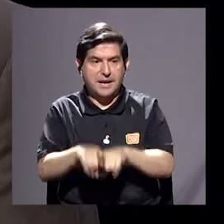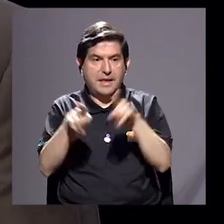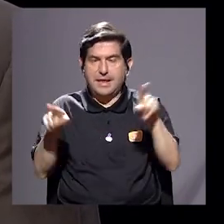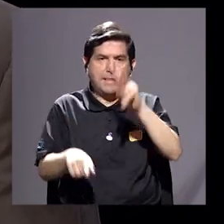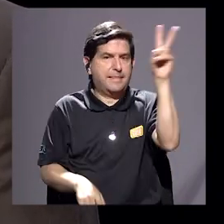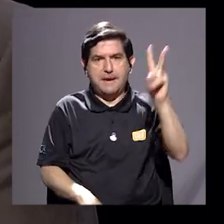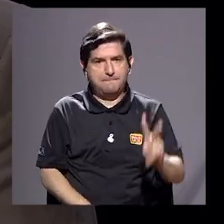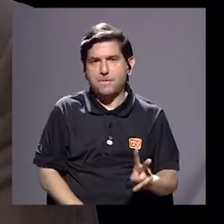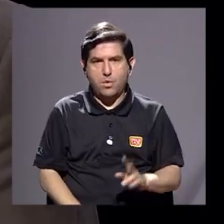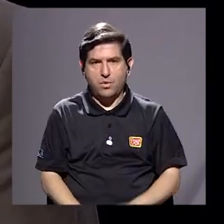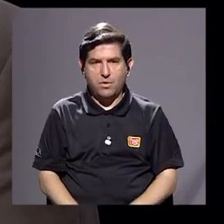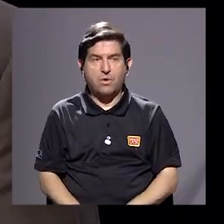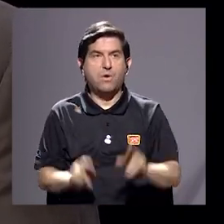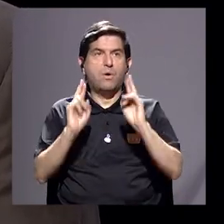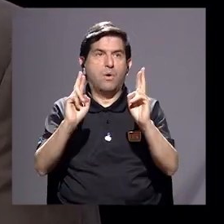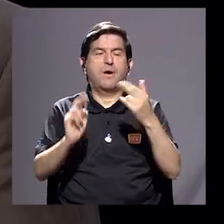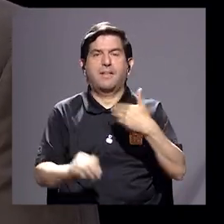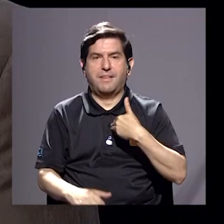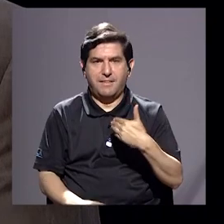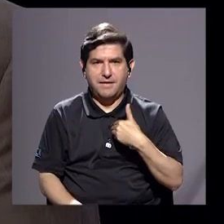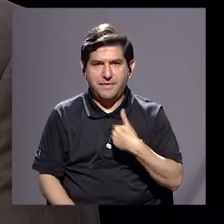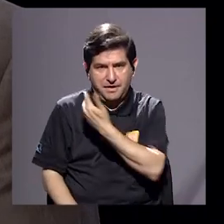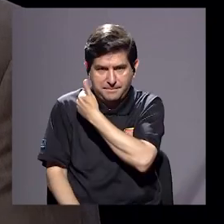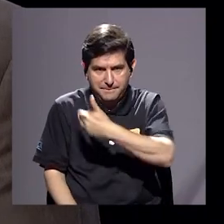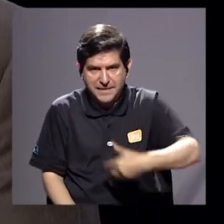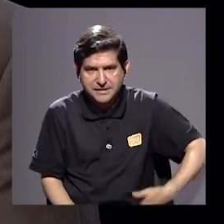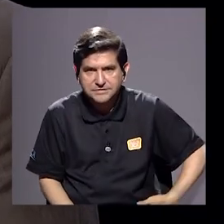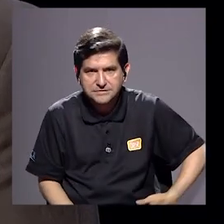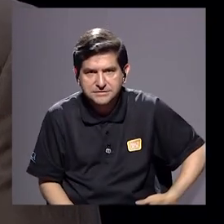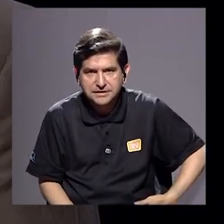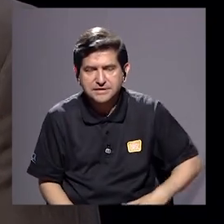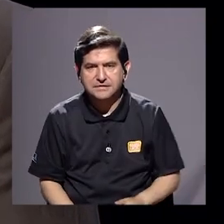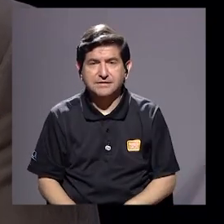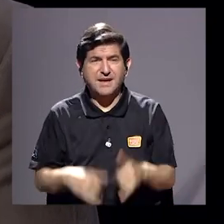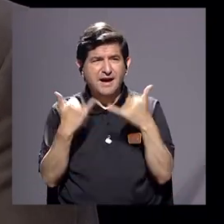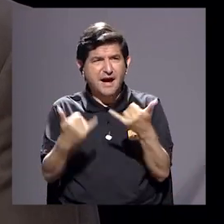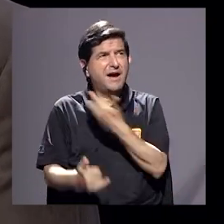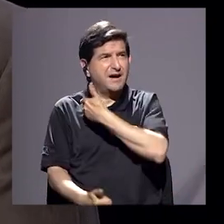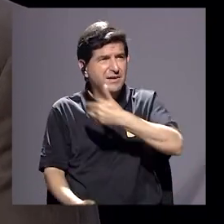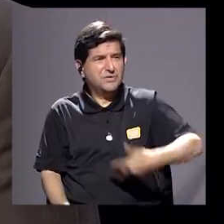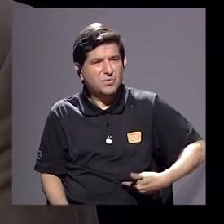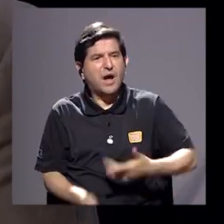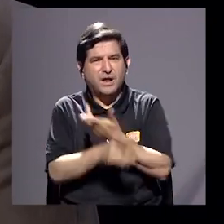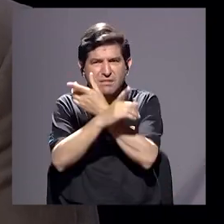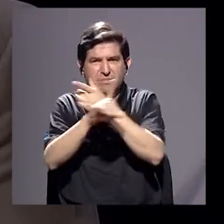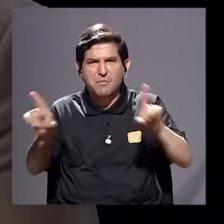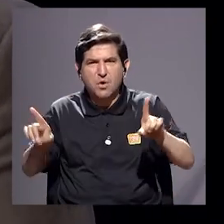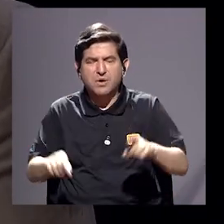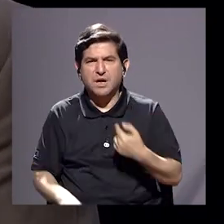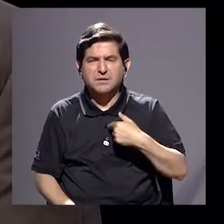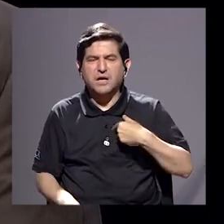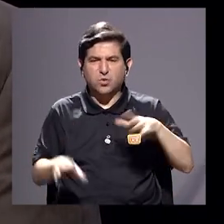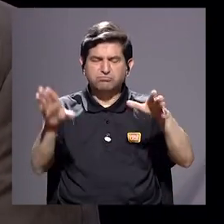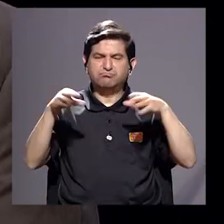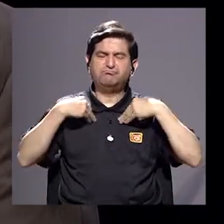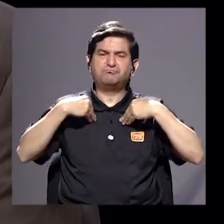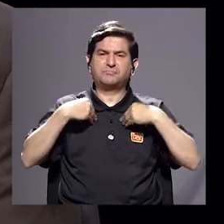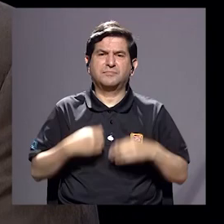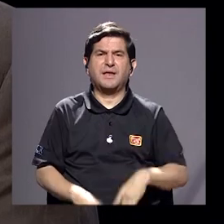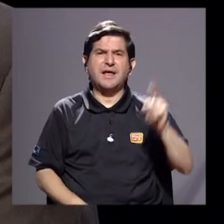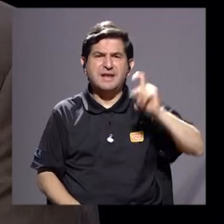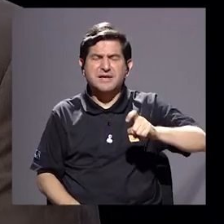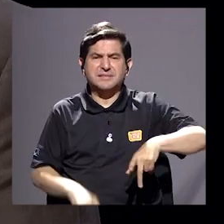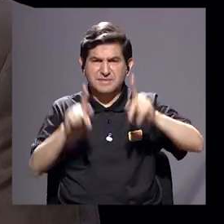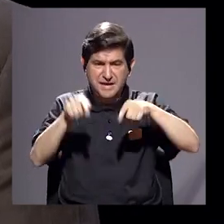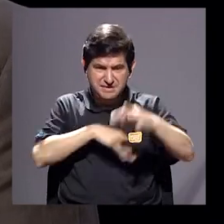venezuela ojalá que tengamos a un presidente con el actual presidente es muy demócrata tengo que reconocer eso lo también me parece que indicamos